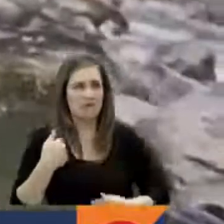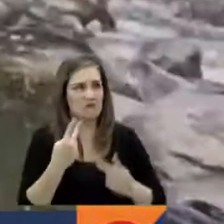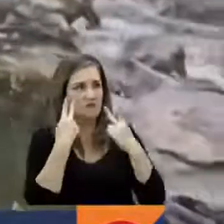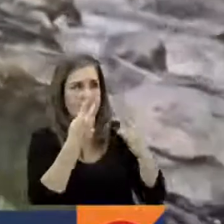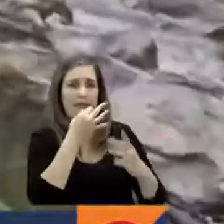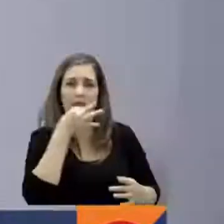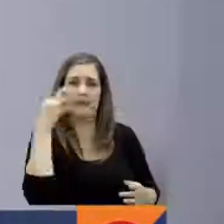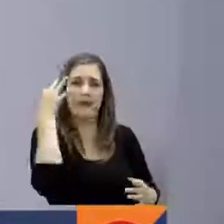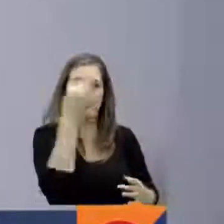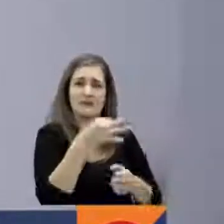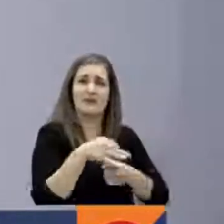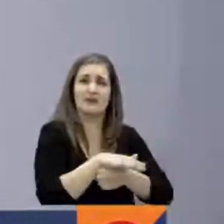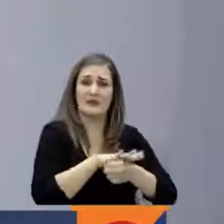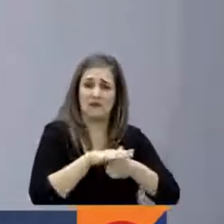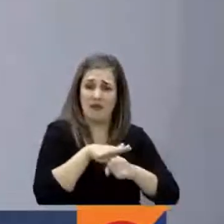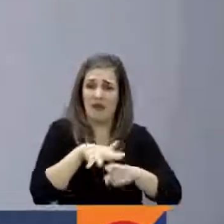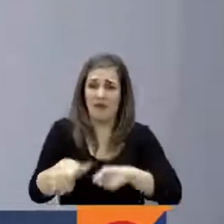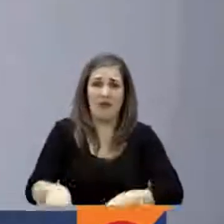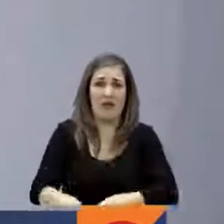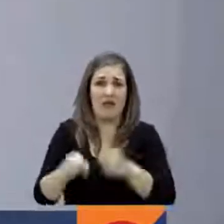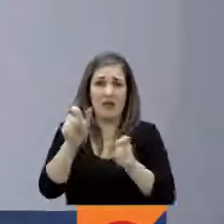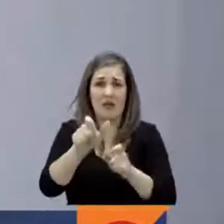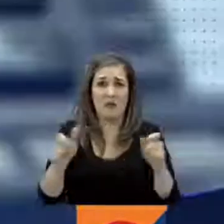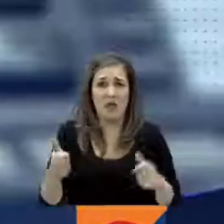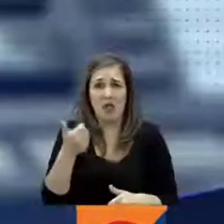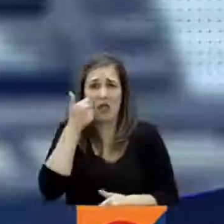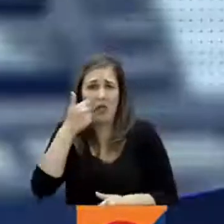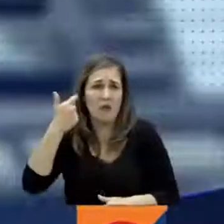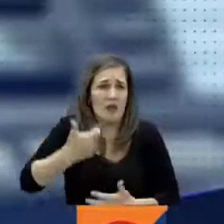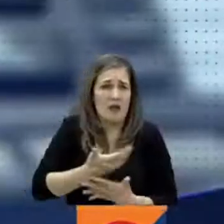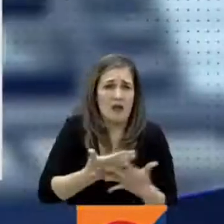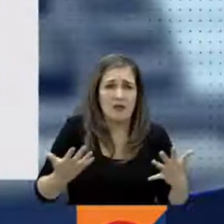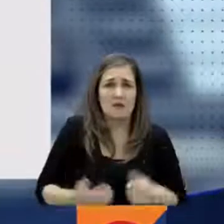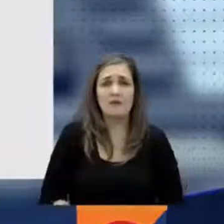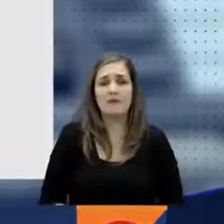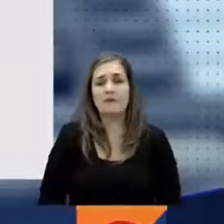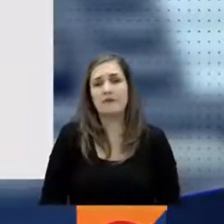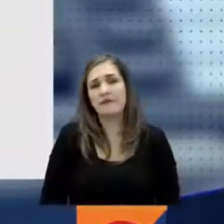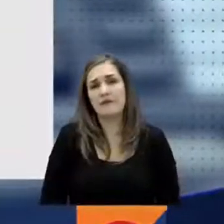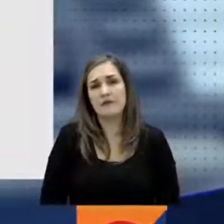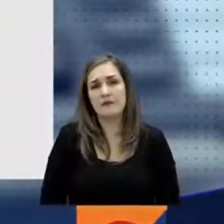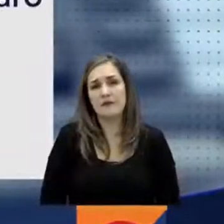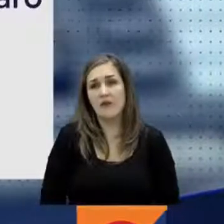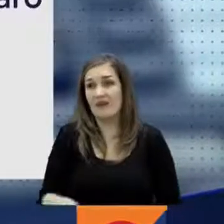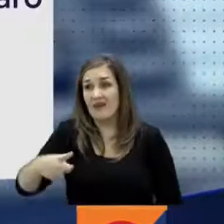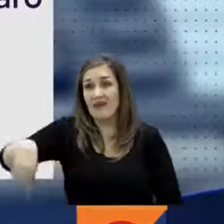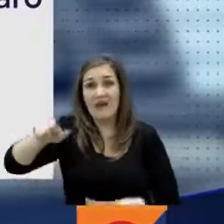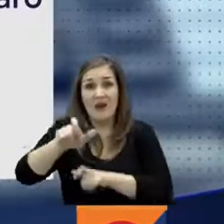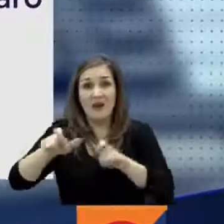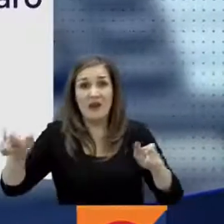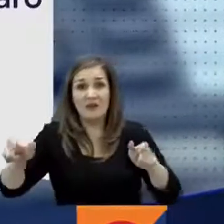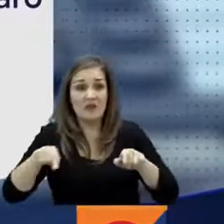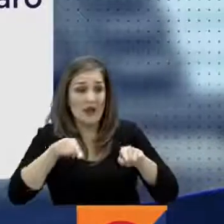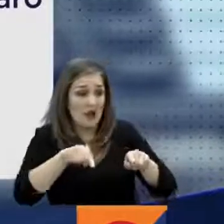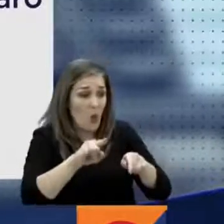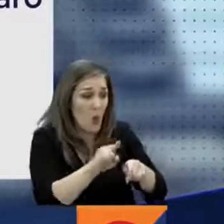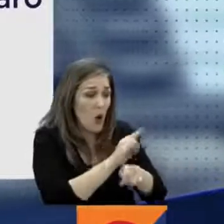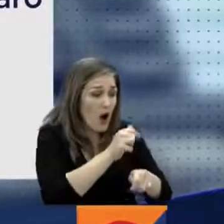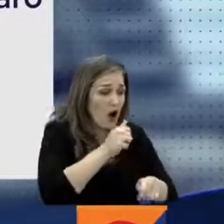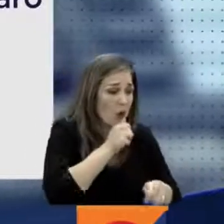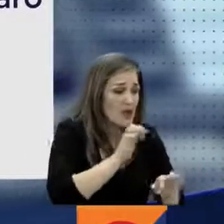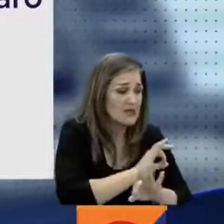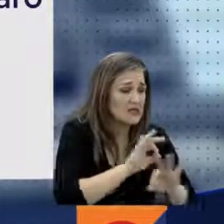conocer que esta situación ya está afectando a los habitantes del sector. Sobre todo las personas de tercera edad tuvieron que moverse del sector, sobre todo por la